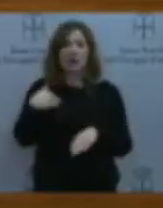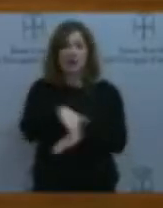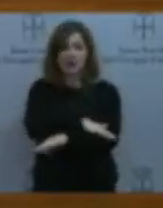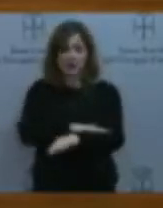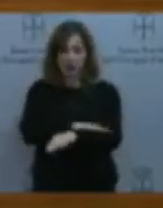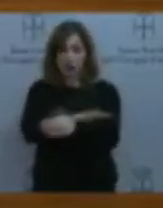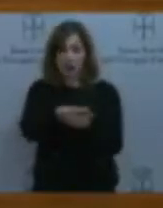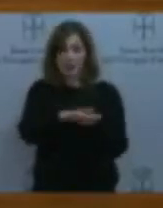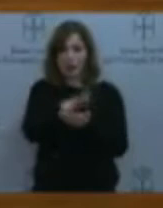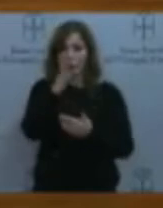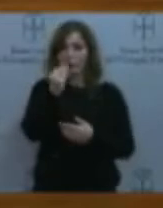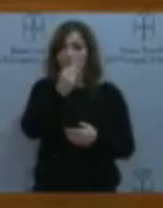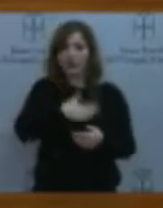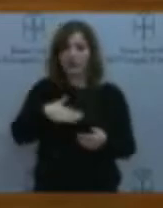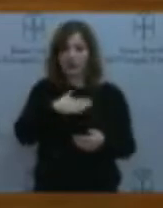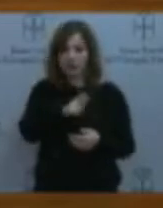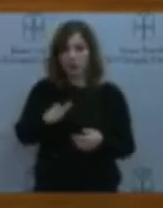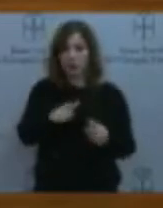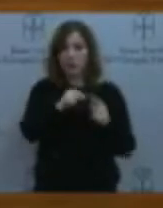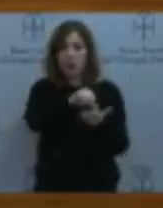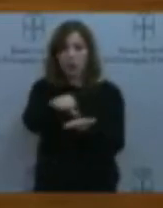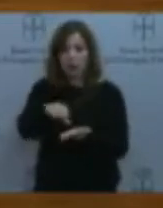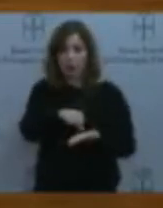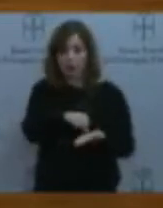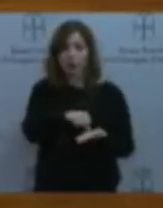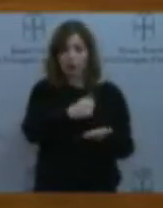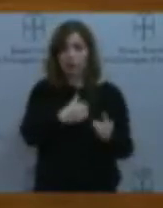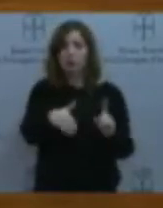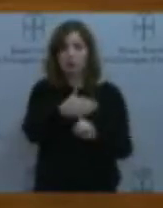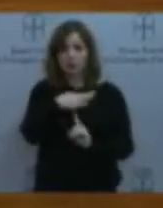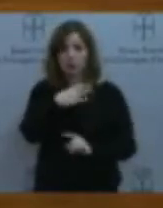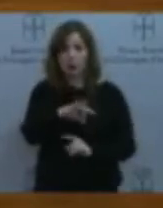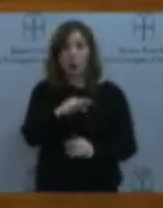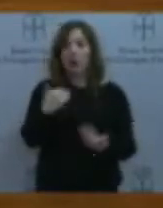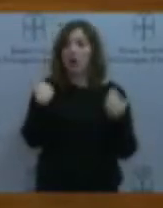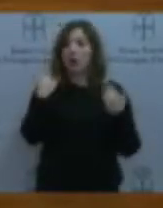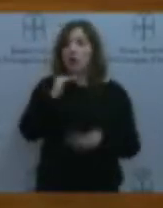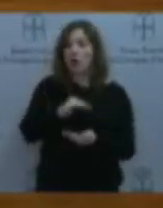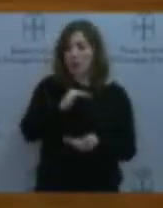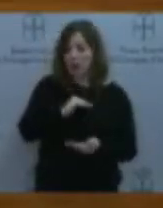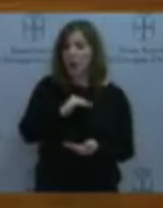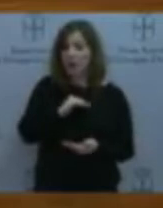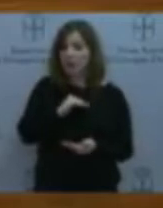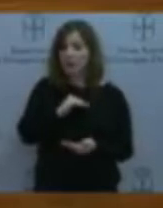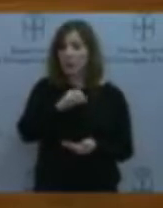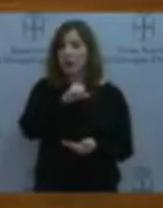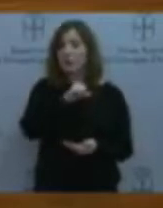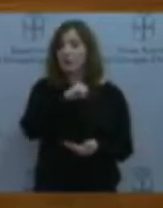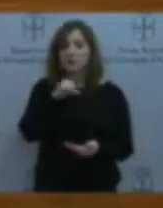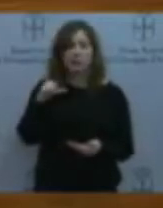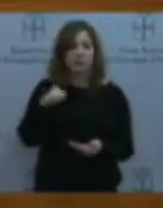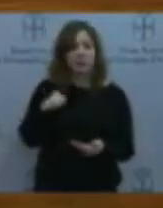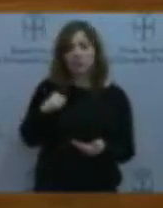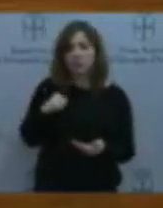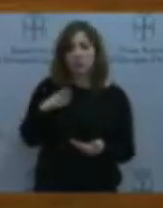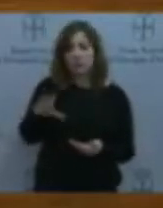por el bienestar de los ciudadanos, que entonces ya es imposible. Hay competencias que son efectivamente privativas de los Estados o de la Federación